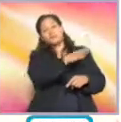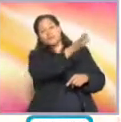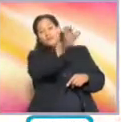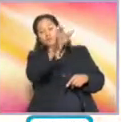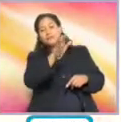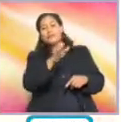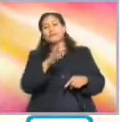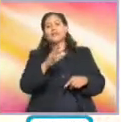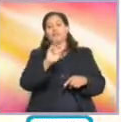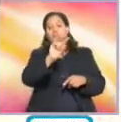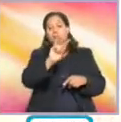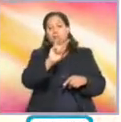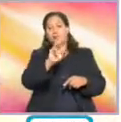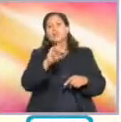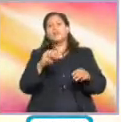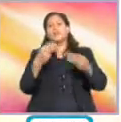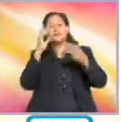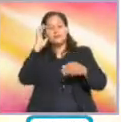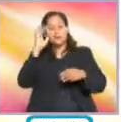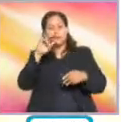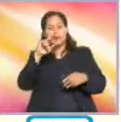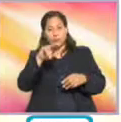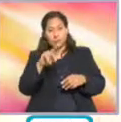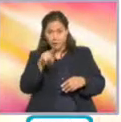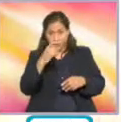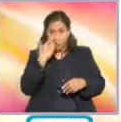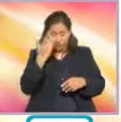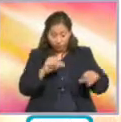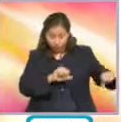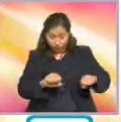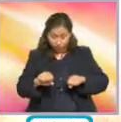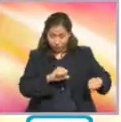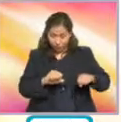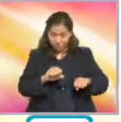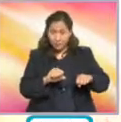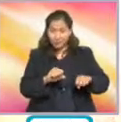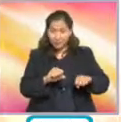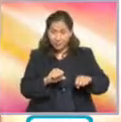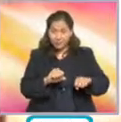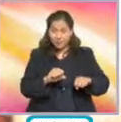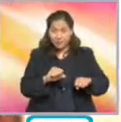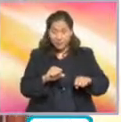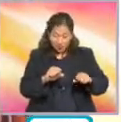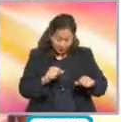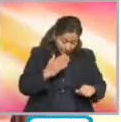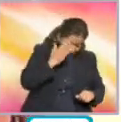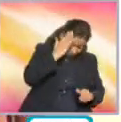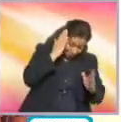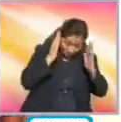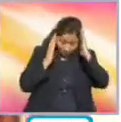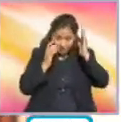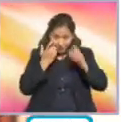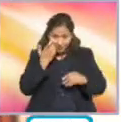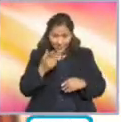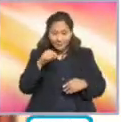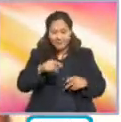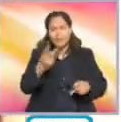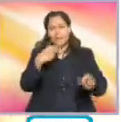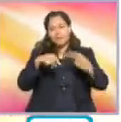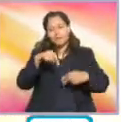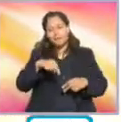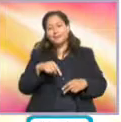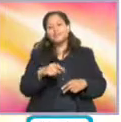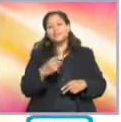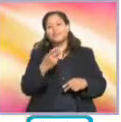está la W y el Mercado de San Juan. Si quiere que le boleen los zapatos y se pueda peinar con ellos, venga aquí